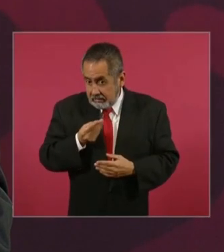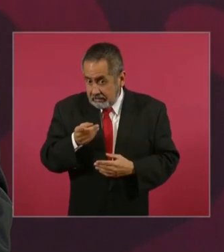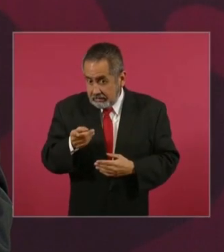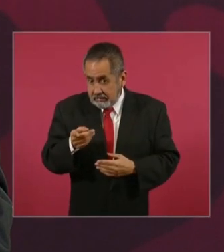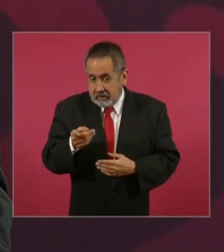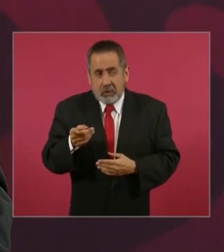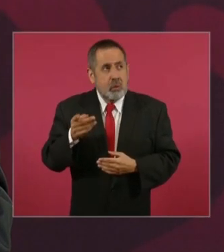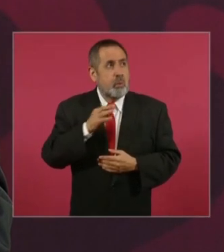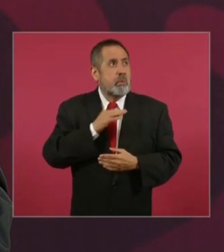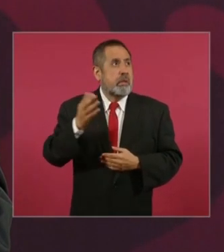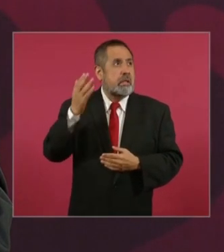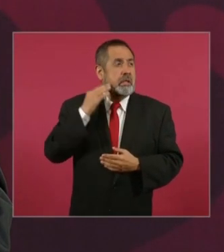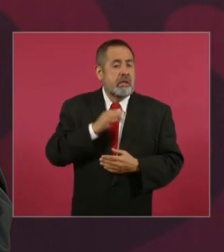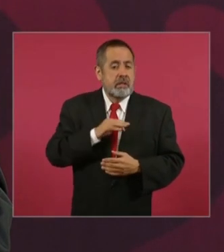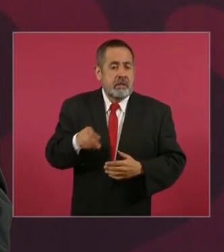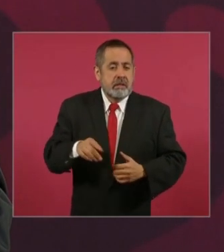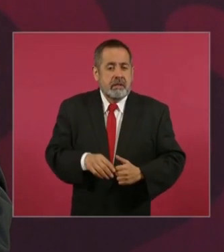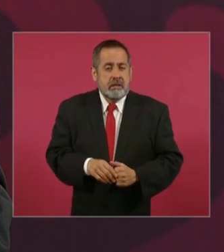hace